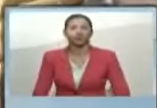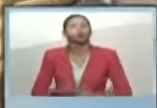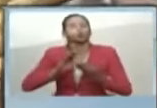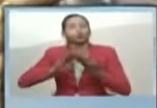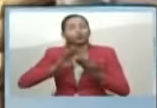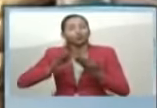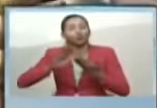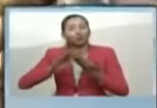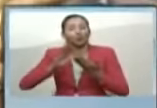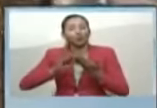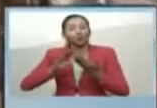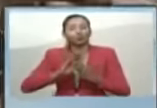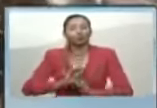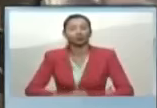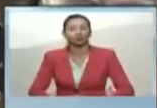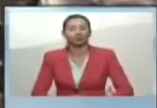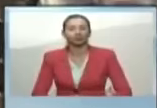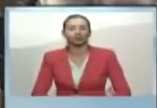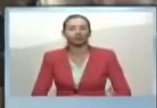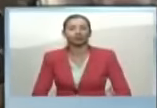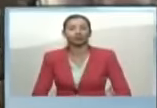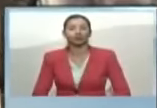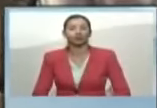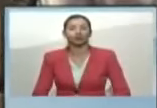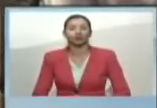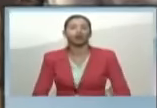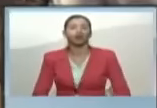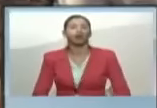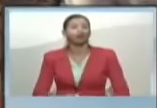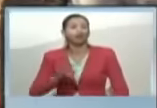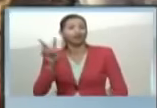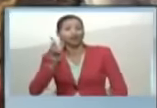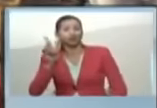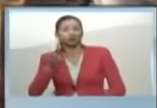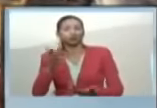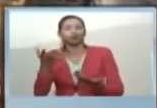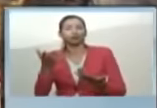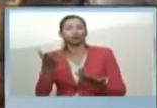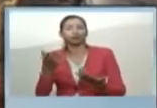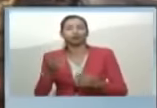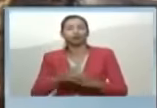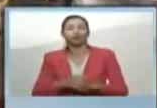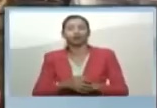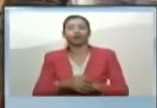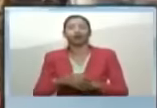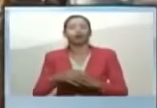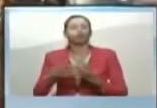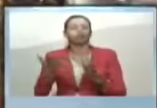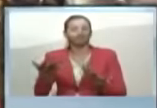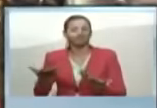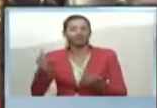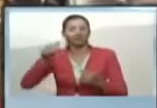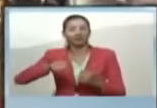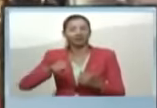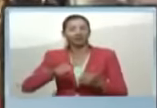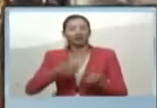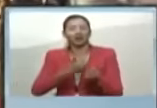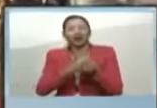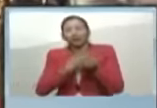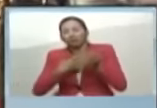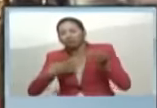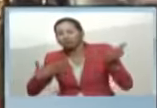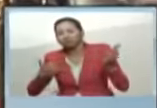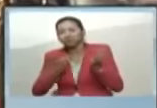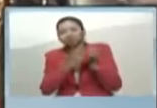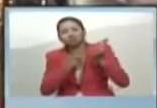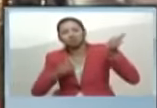resolver el atraso y el subdesarrollo de uno de los espacios más bellos, hermosos y con